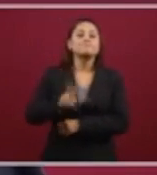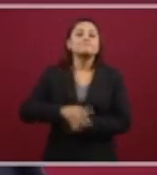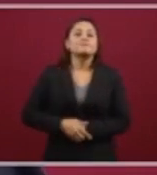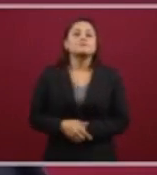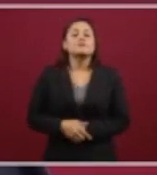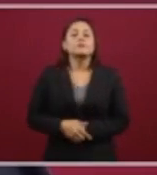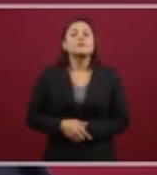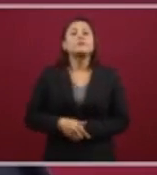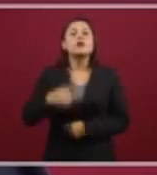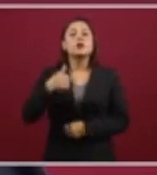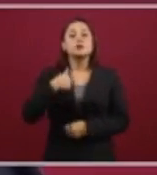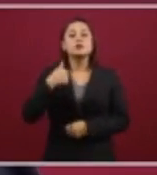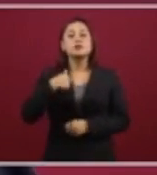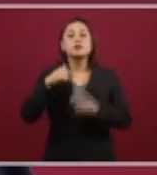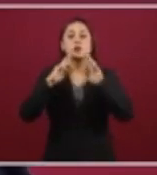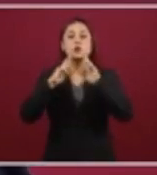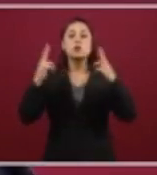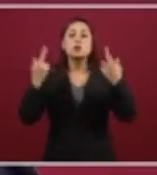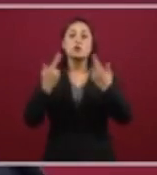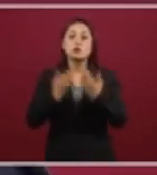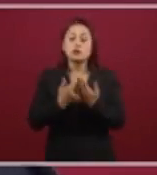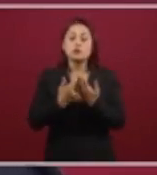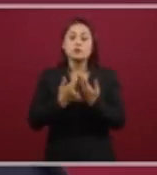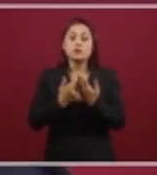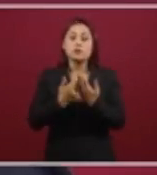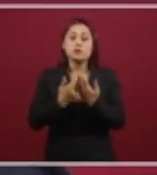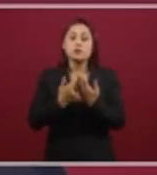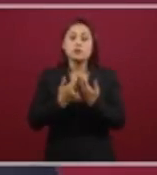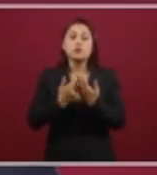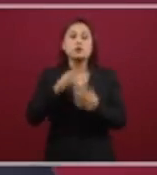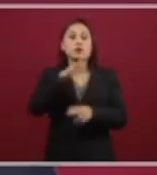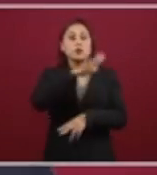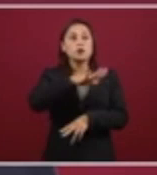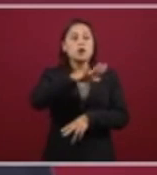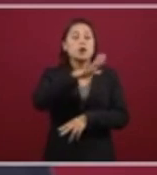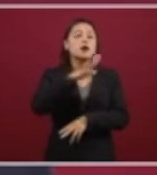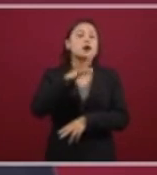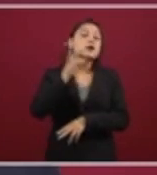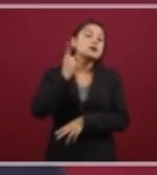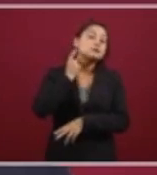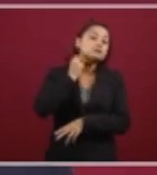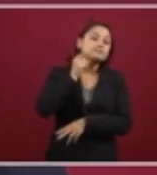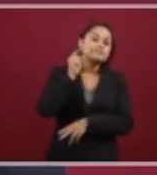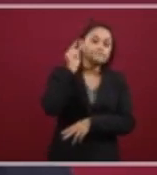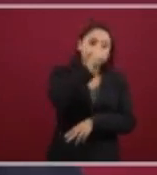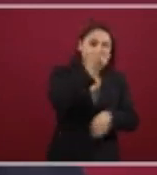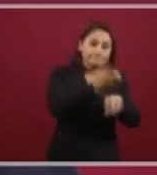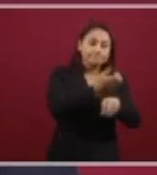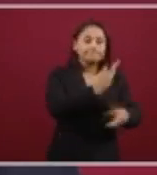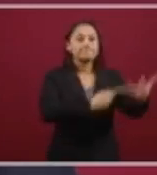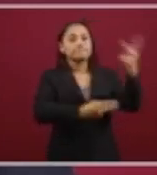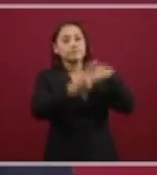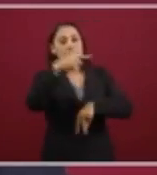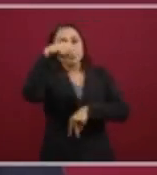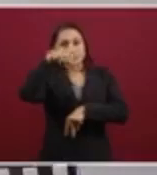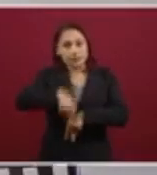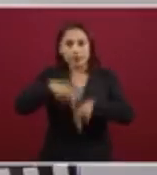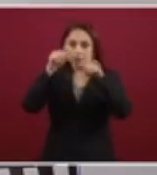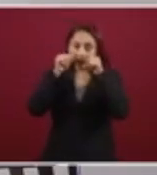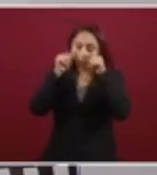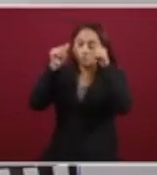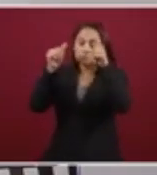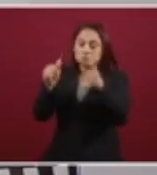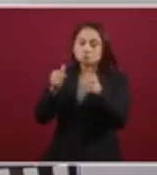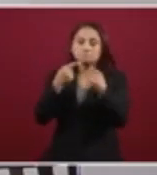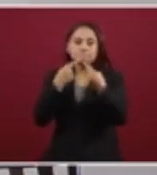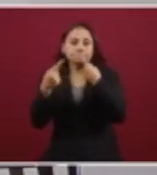Voy a reunirme con legisladores que vienen a escuchar puntos de